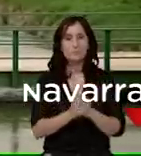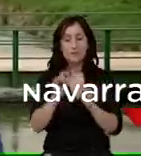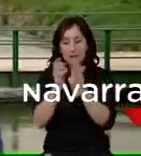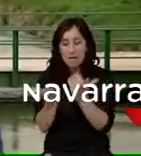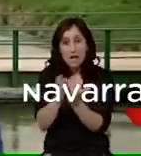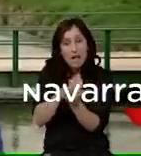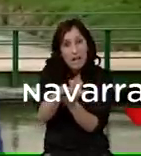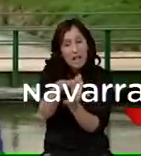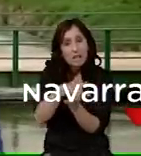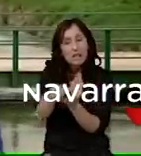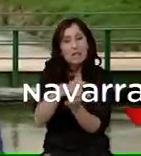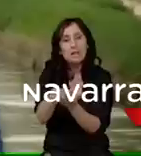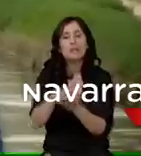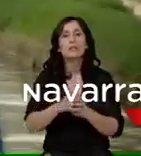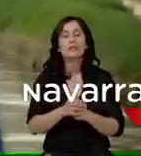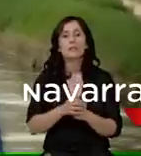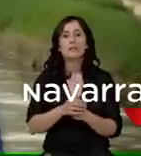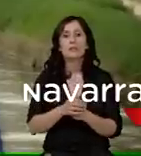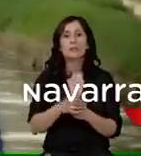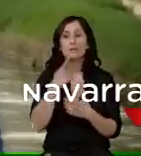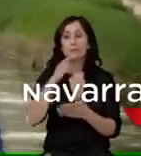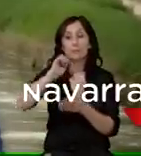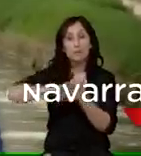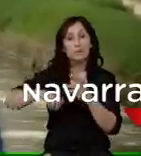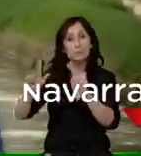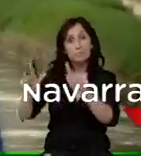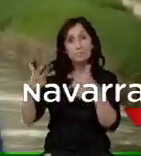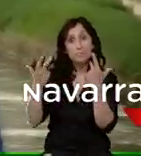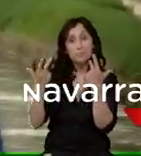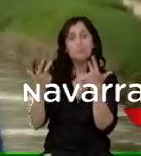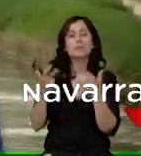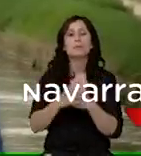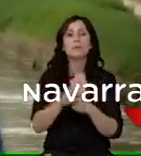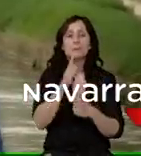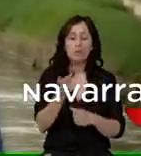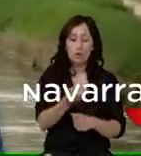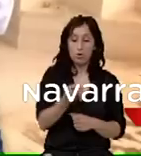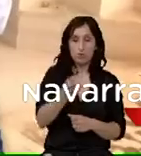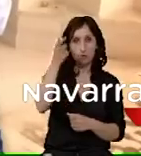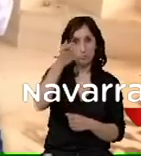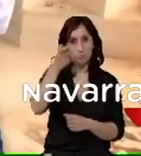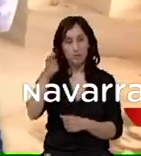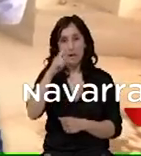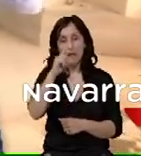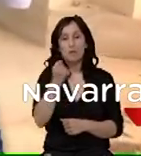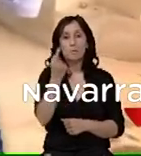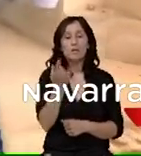I, el trovador, concede permiso para abrir Acequia, Afcabanillas y Fustiñana, en 1252.